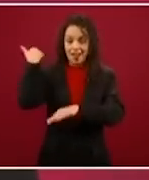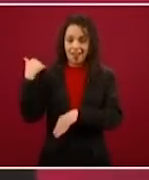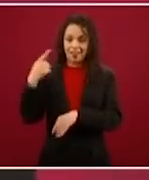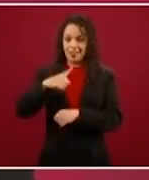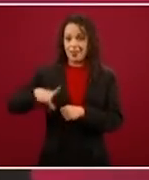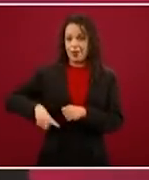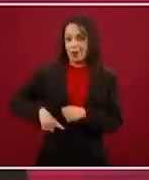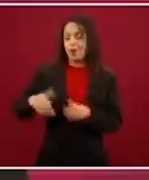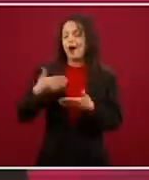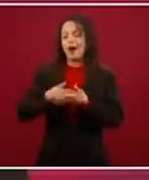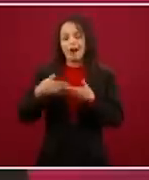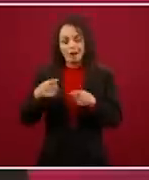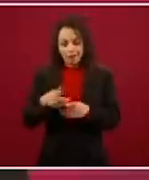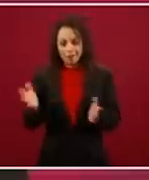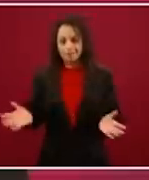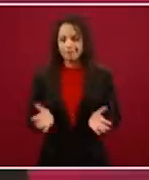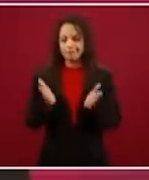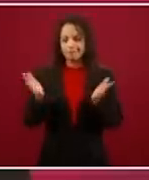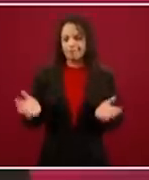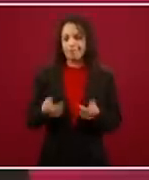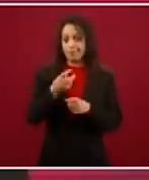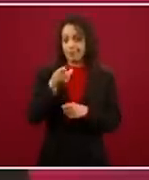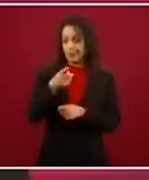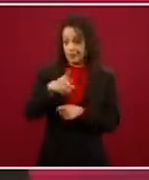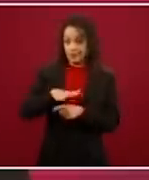ahora el movimiento,